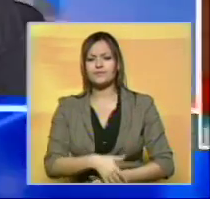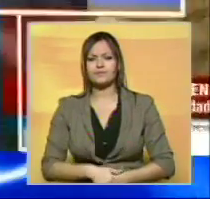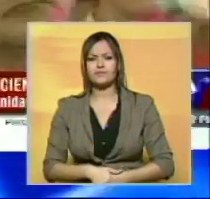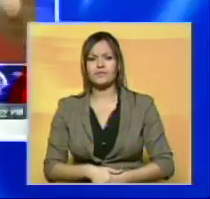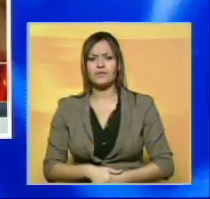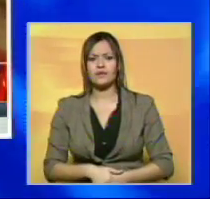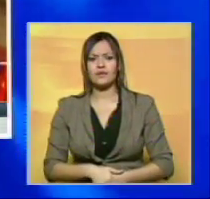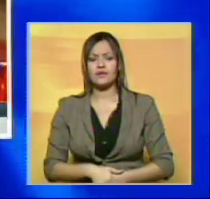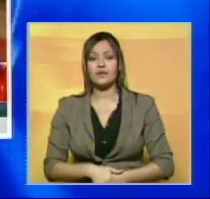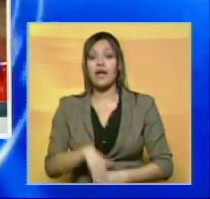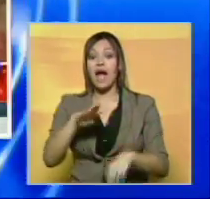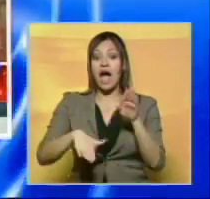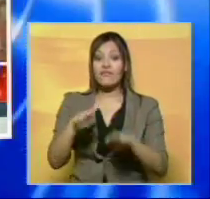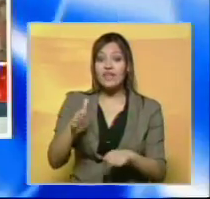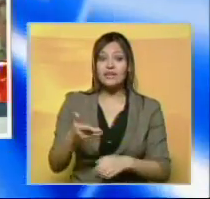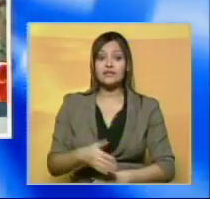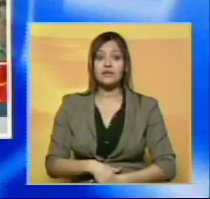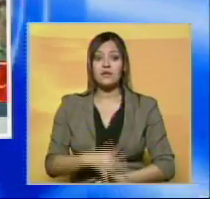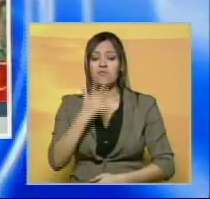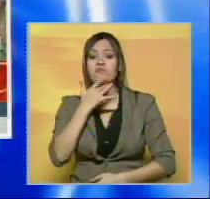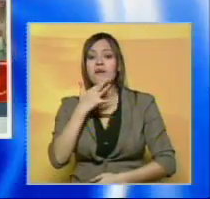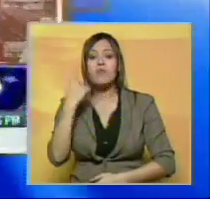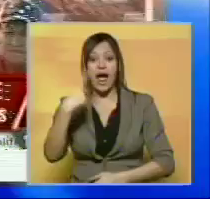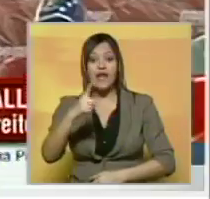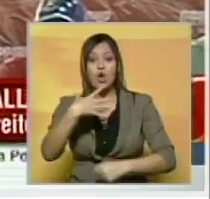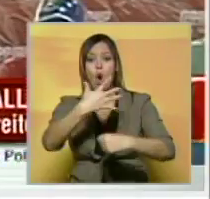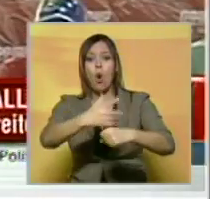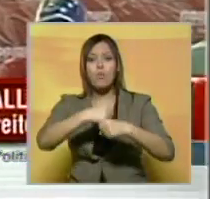veces tiene la mula o tiene el burro, lo alquila como que fuera un carro.